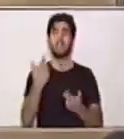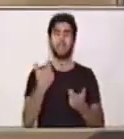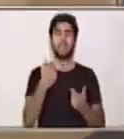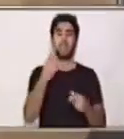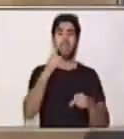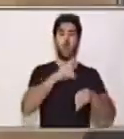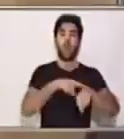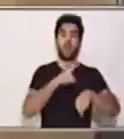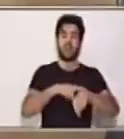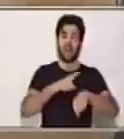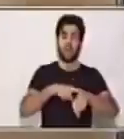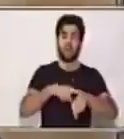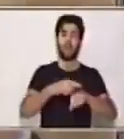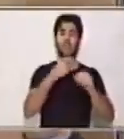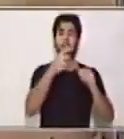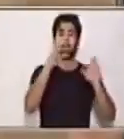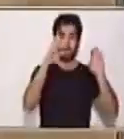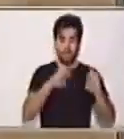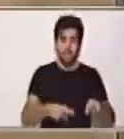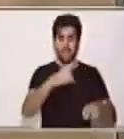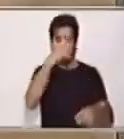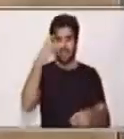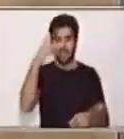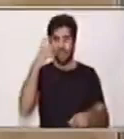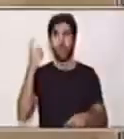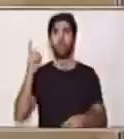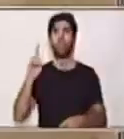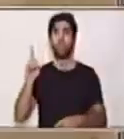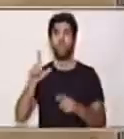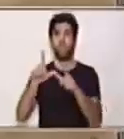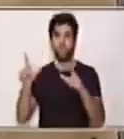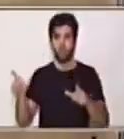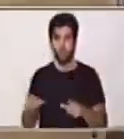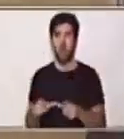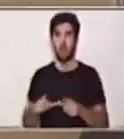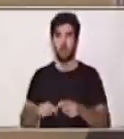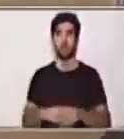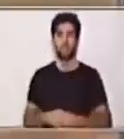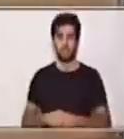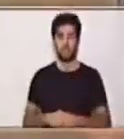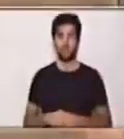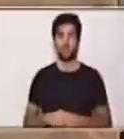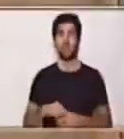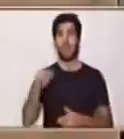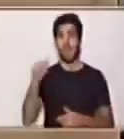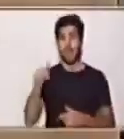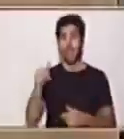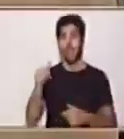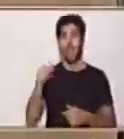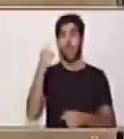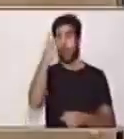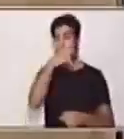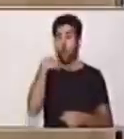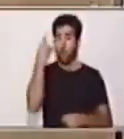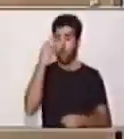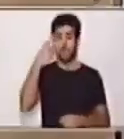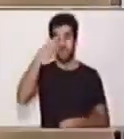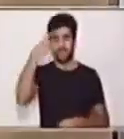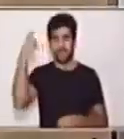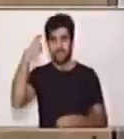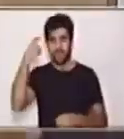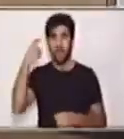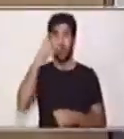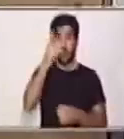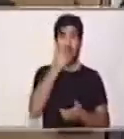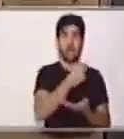colaboradores de una empresa que en este caso es Lotus. Y nos dicen, las horas de trabajo